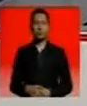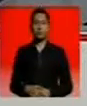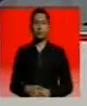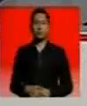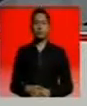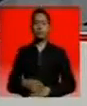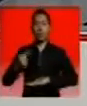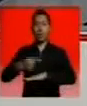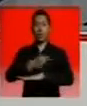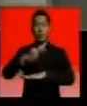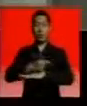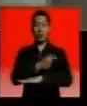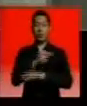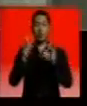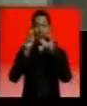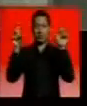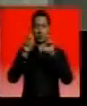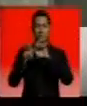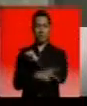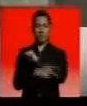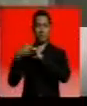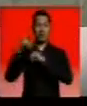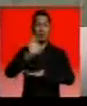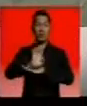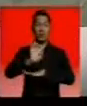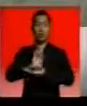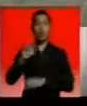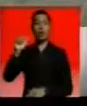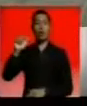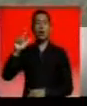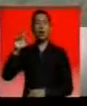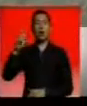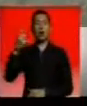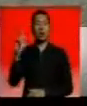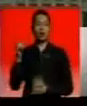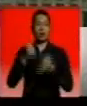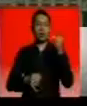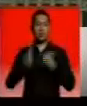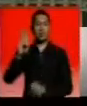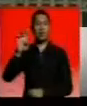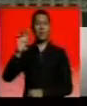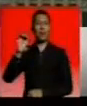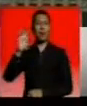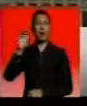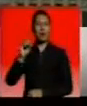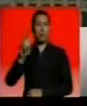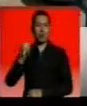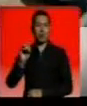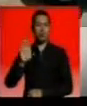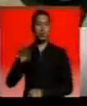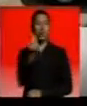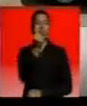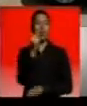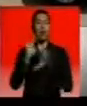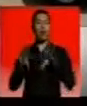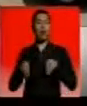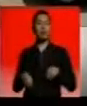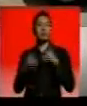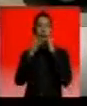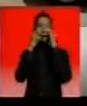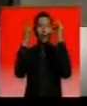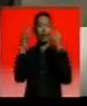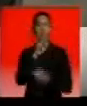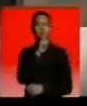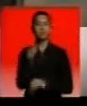El gerente de Petroecuador, Alex Bravo, quien es investigado por el delito de enriquecimiento ilícito, podría ser vinculado a un nuevo proceso